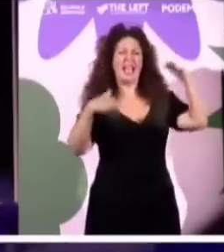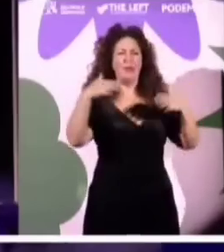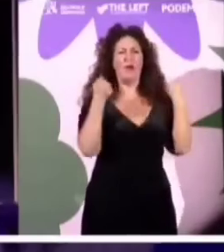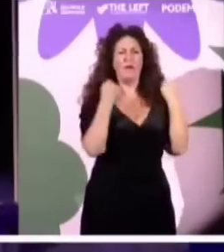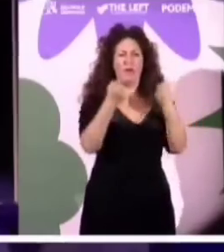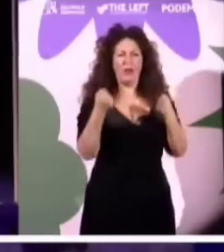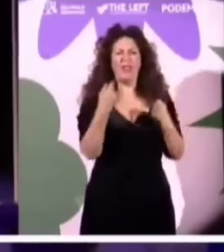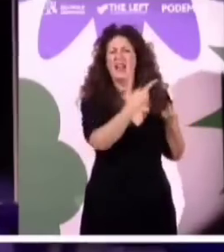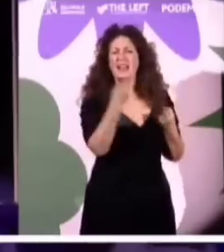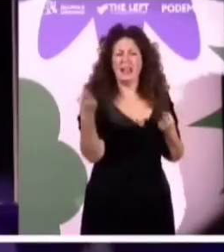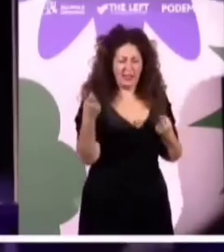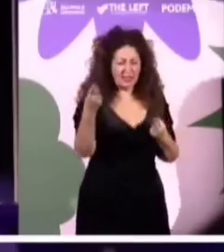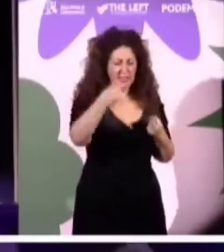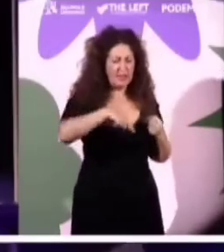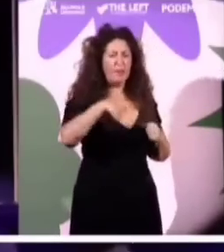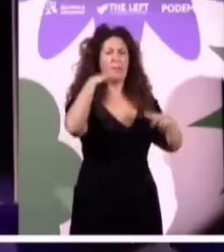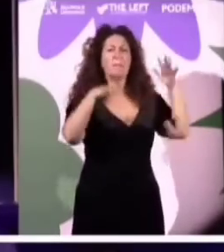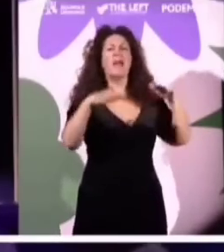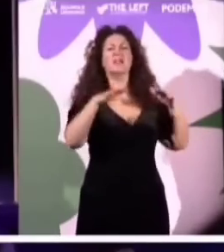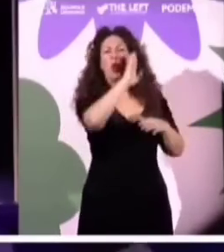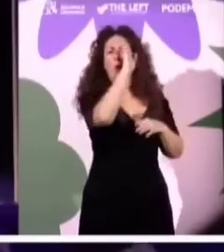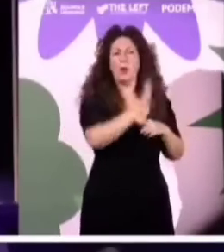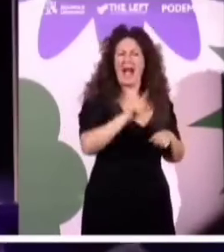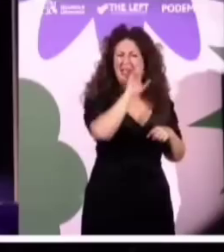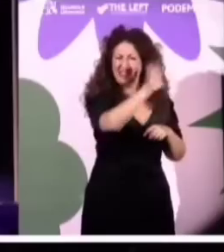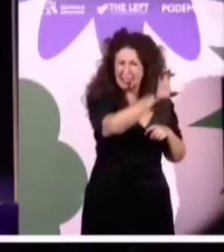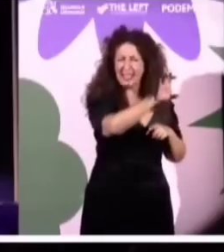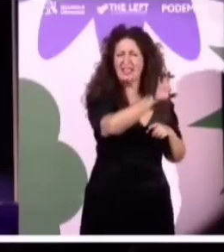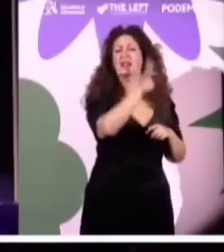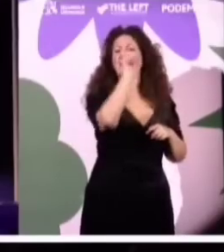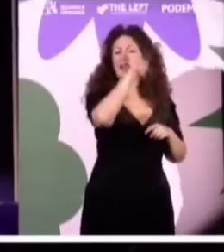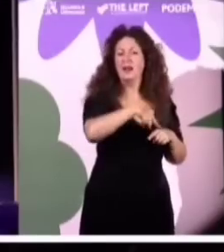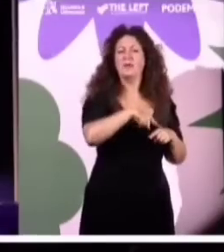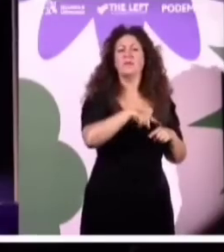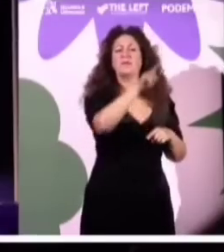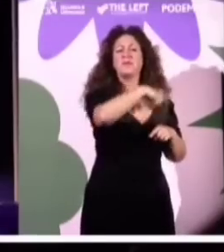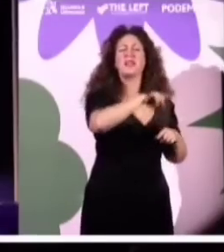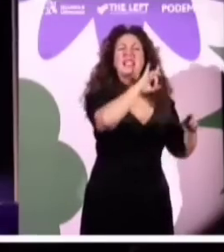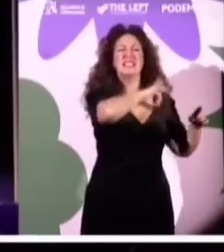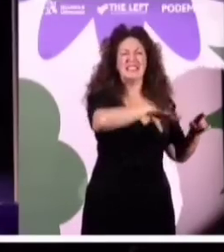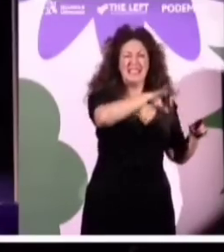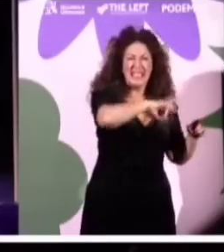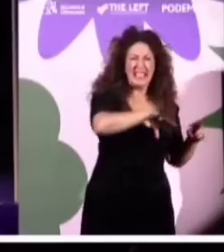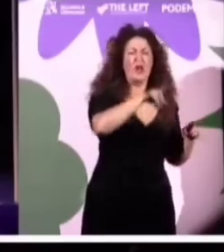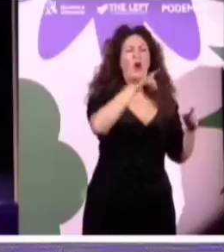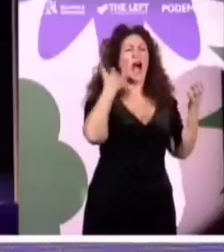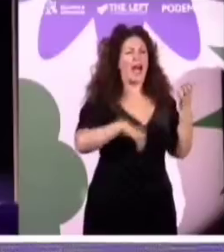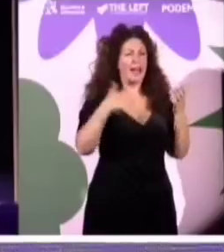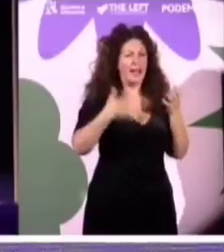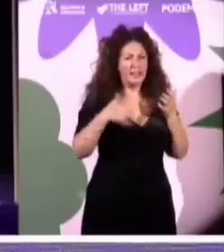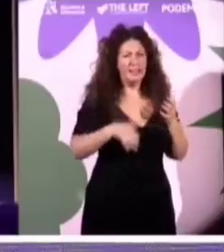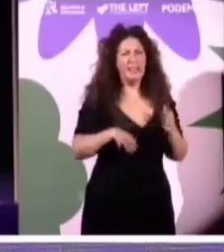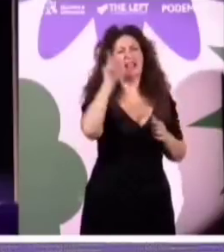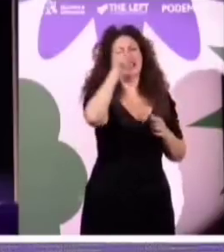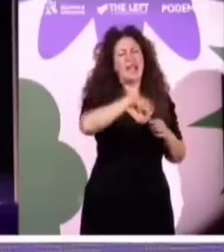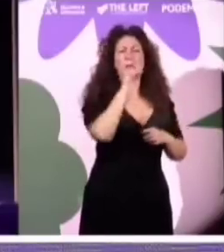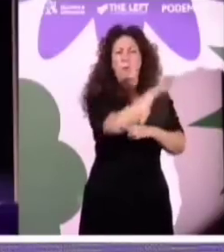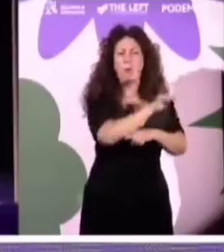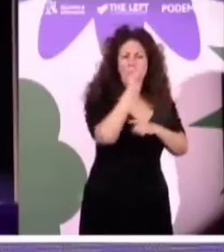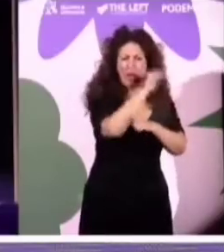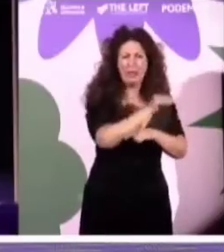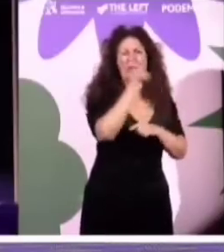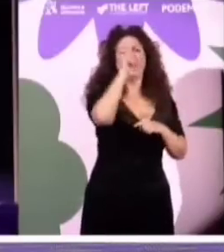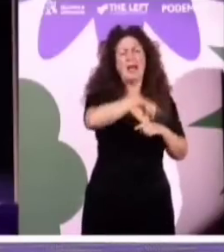que el peso continental de Brasil, necesitamos que el peso de Chile, el peso de Argentina, el peso de Bolivia, el peso